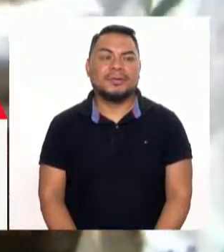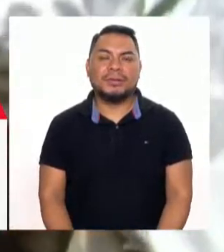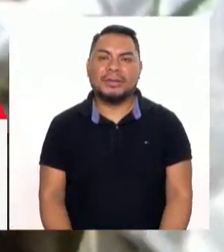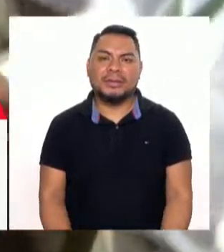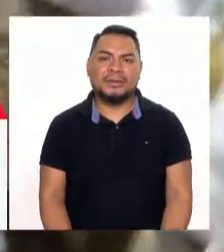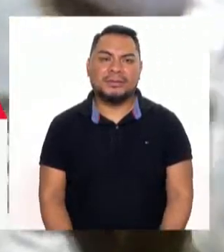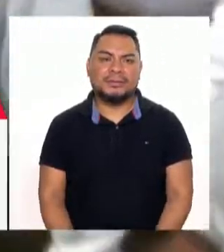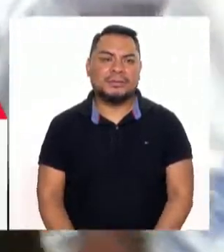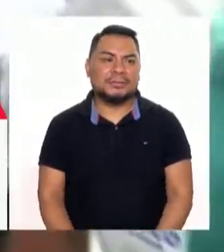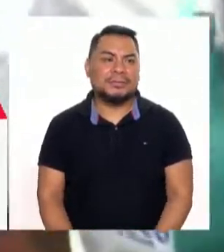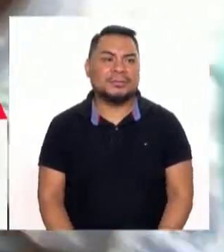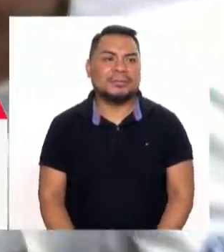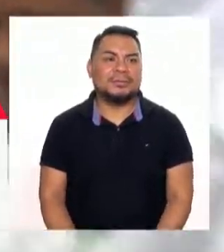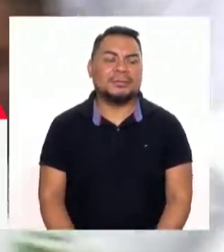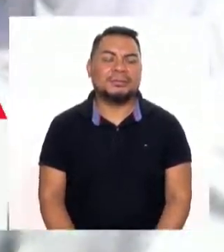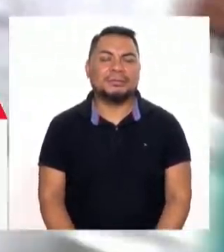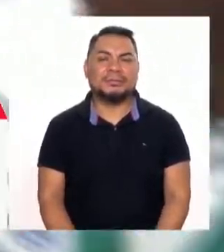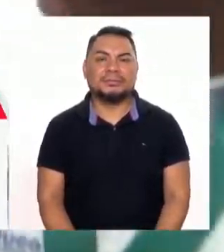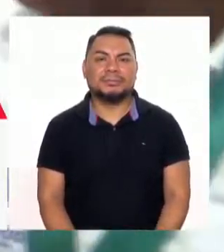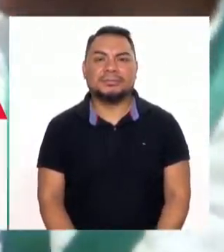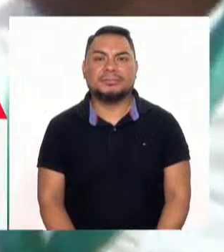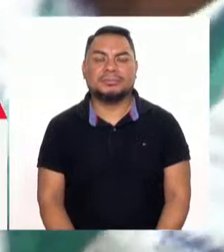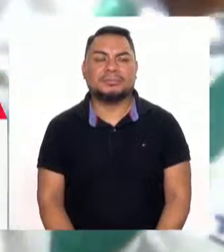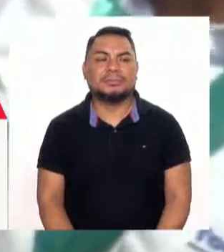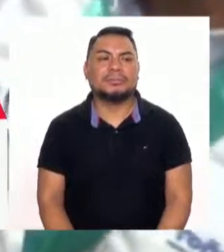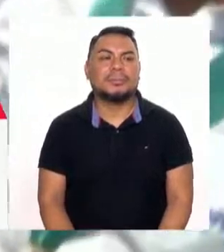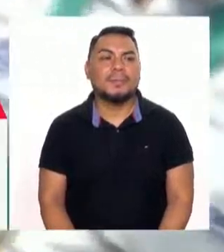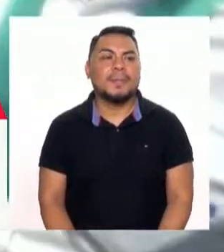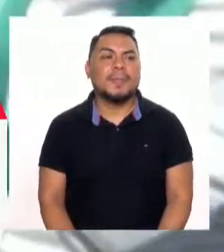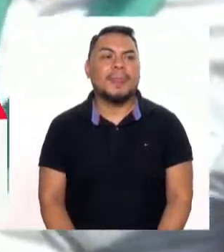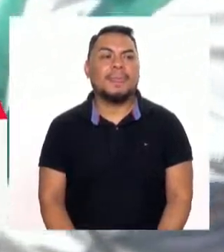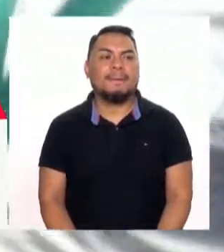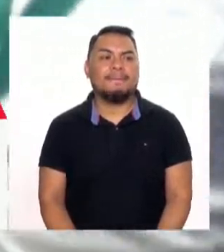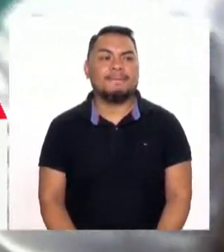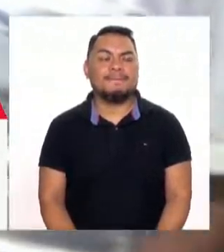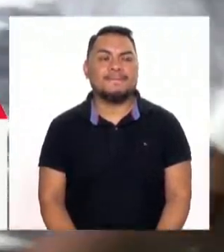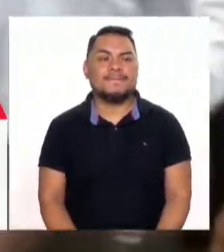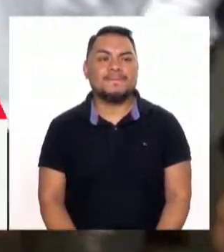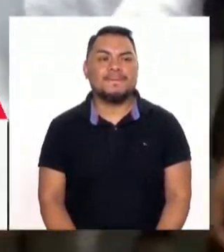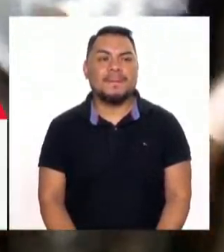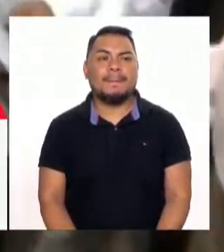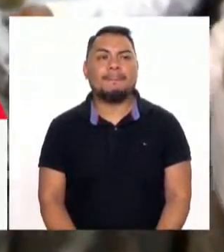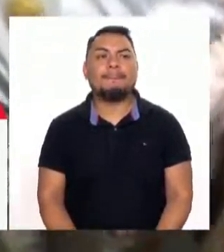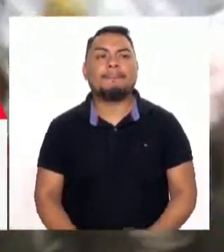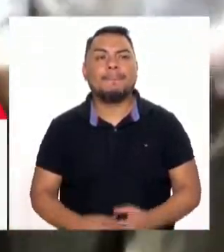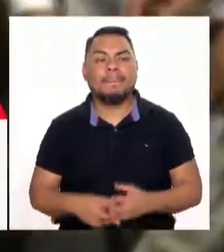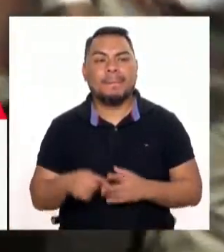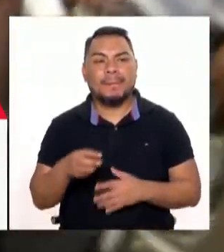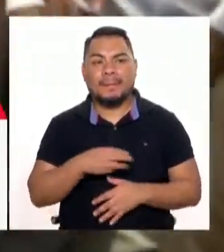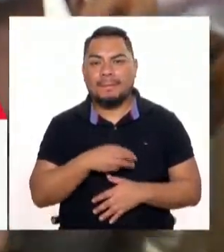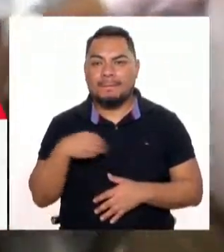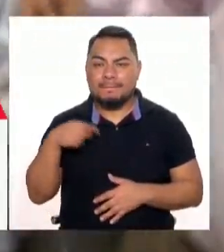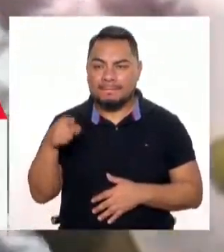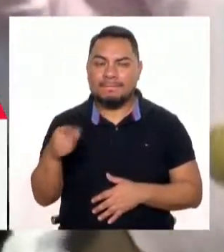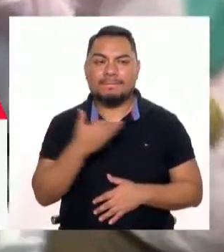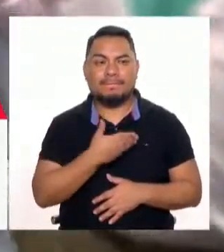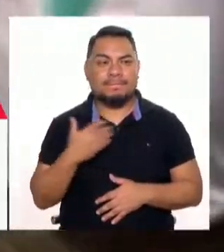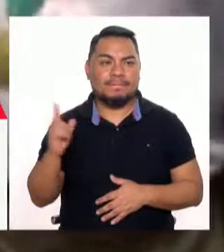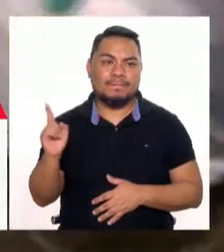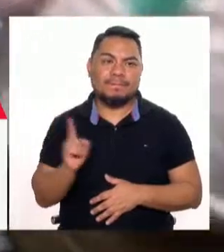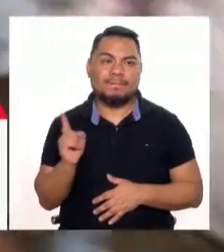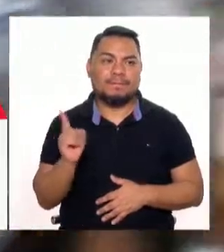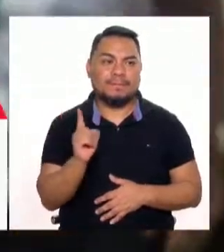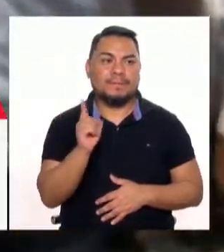más de cien metros al lado de los ministros de estado y de las autoridades ha subido